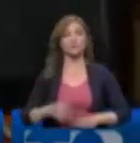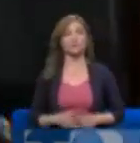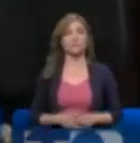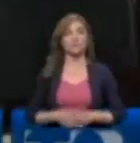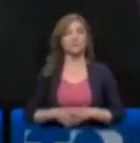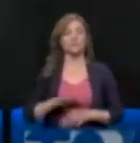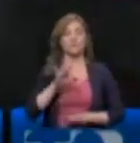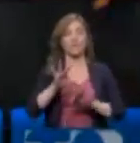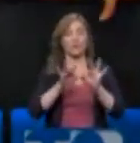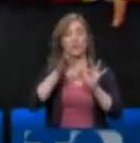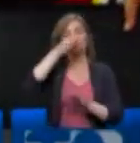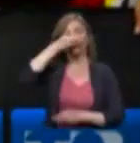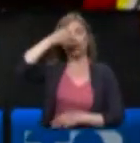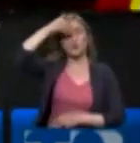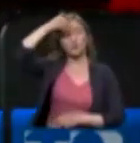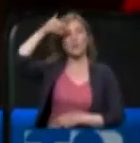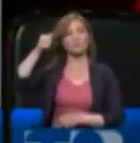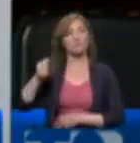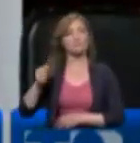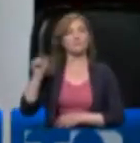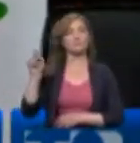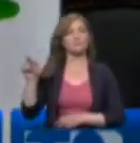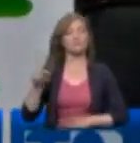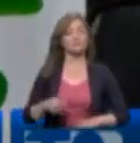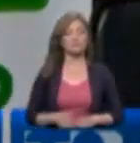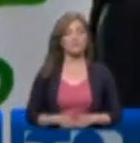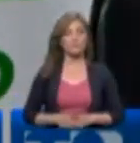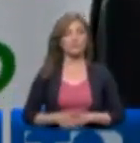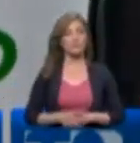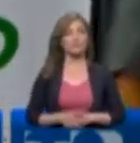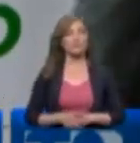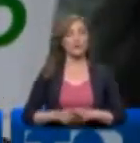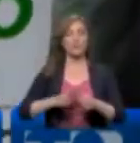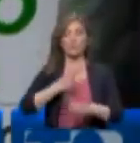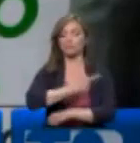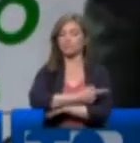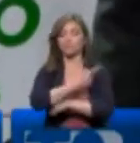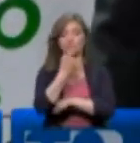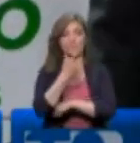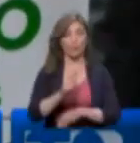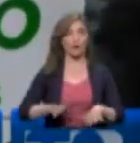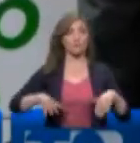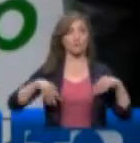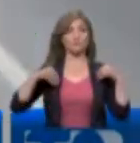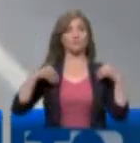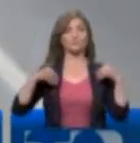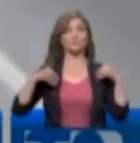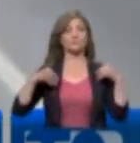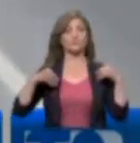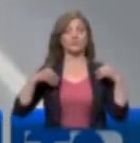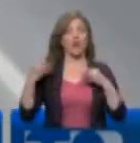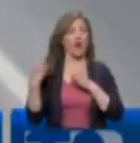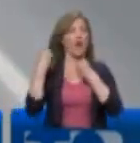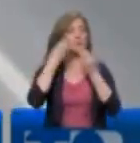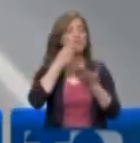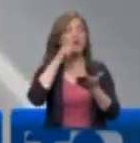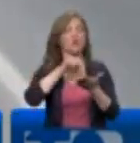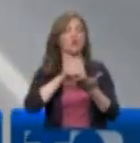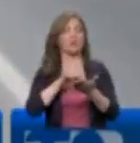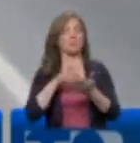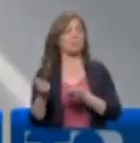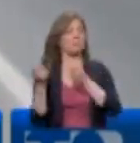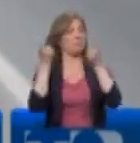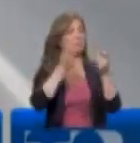La prefecta de Santo Domingo de los Áchilas, Joana Núñez, dijo que en el primer día que asumió su cargo, recibió la notificación de